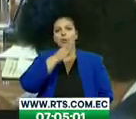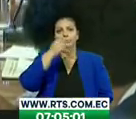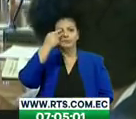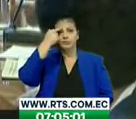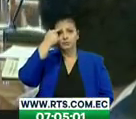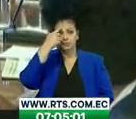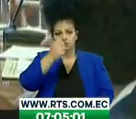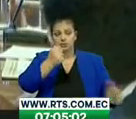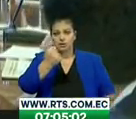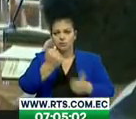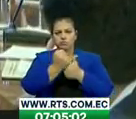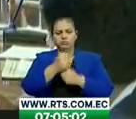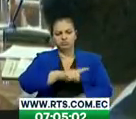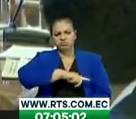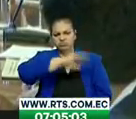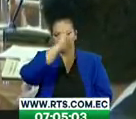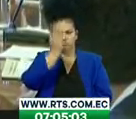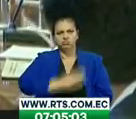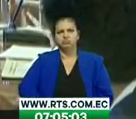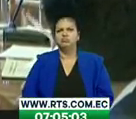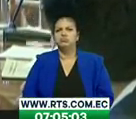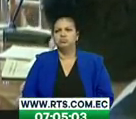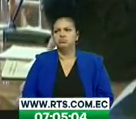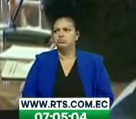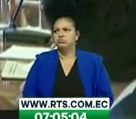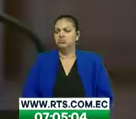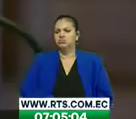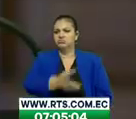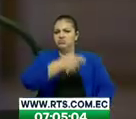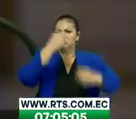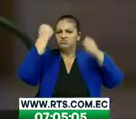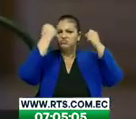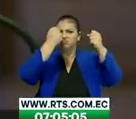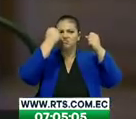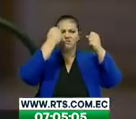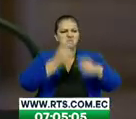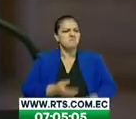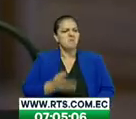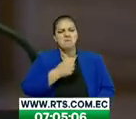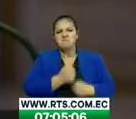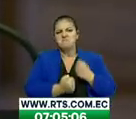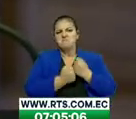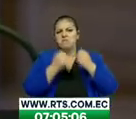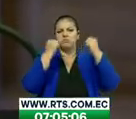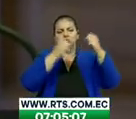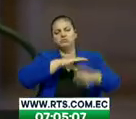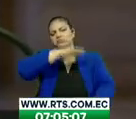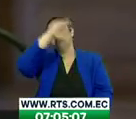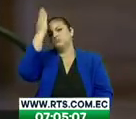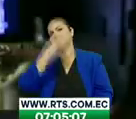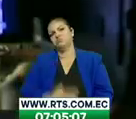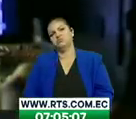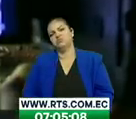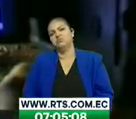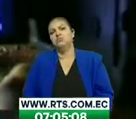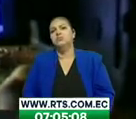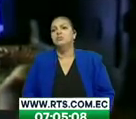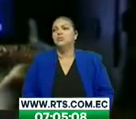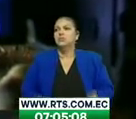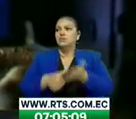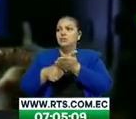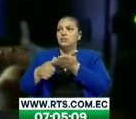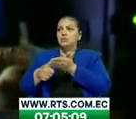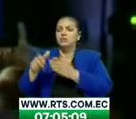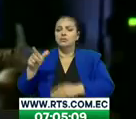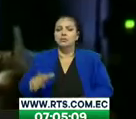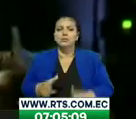por gobiernos extraños de afuera o por guerrillas, jamás. El ministro del Trabajo, Andrés Madero, presente en esta reunión, indicó que las propuestas planteadas